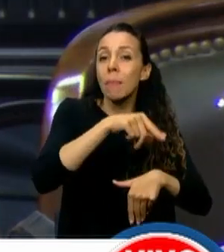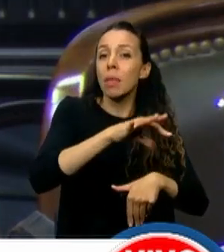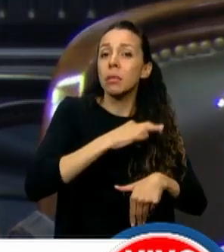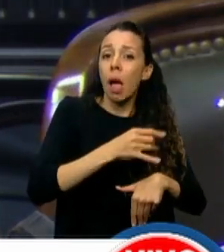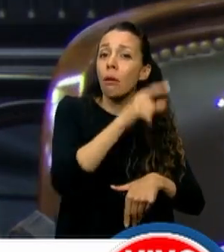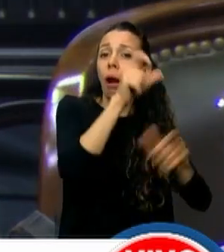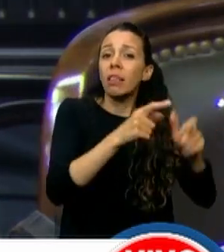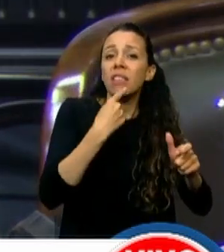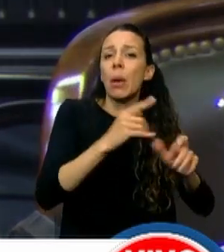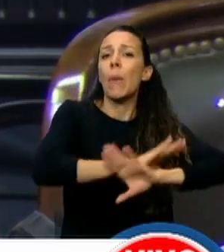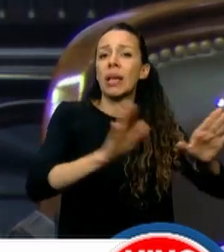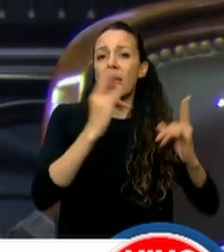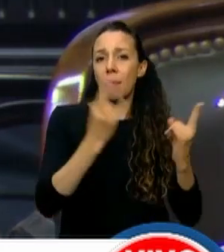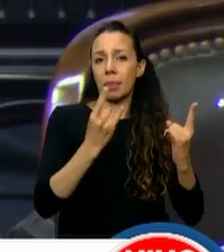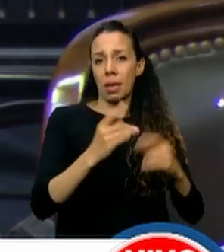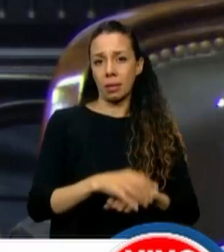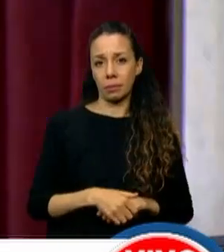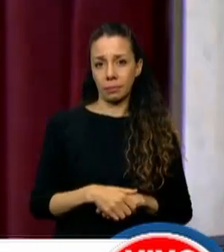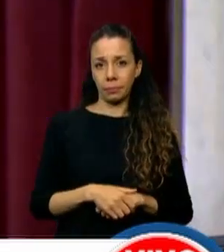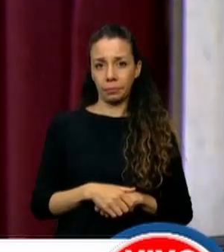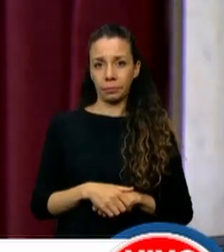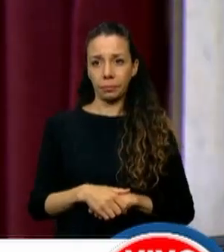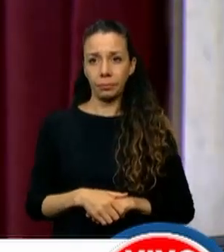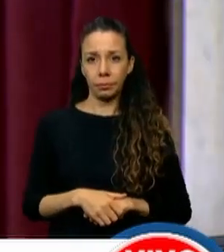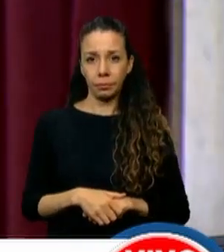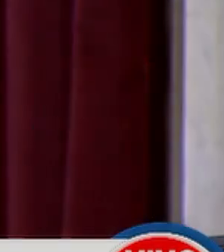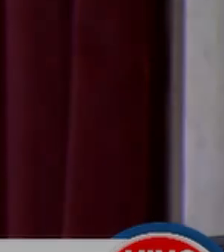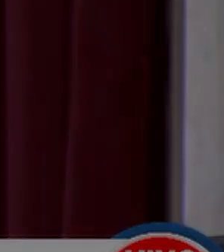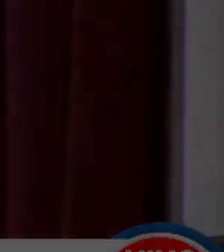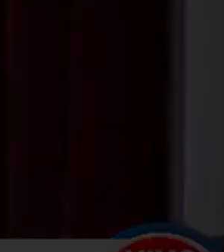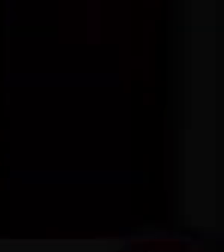basta de mentiras. Gracias, presidente. Gracias, diputada.